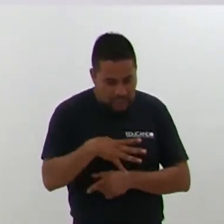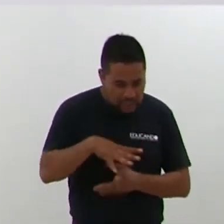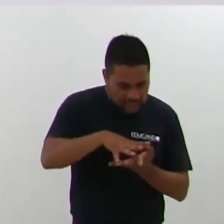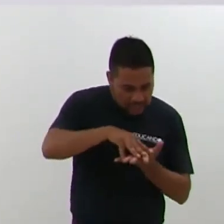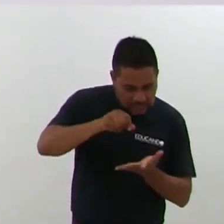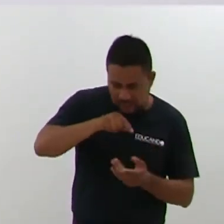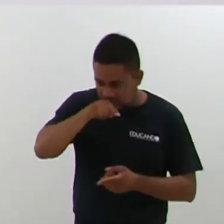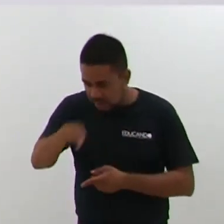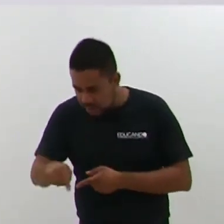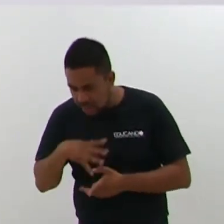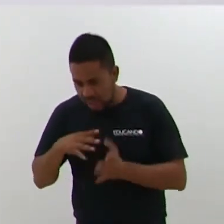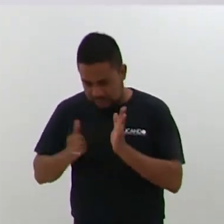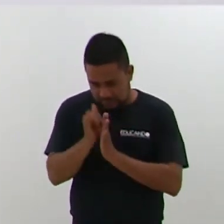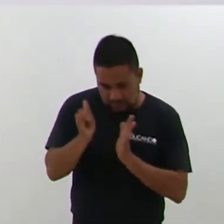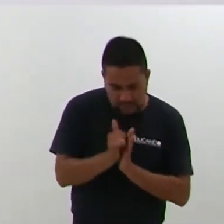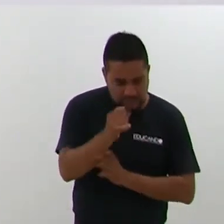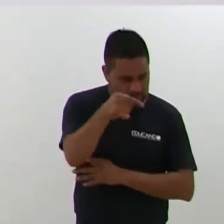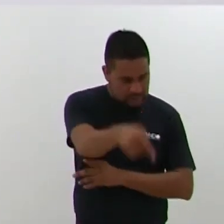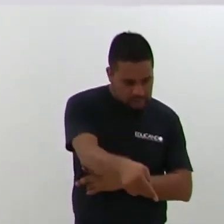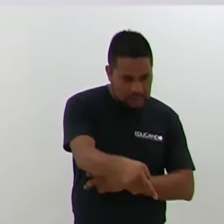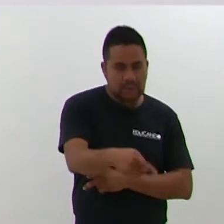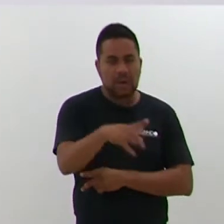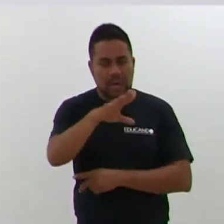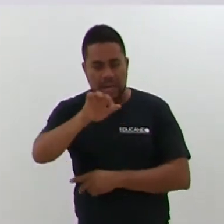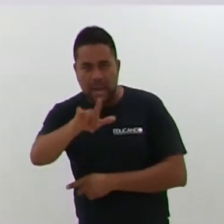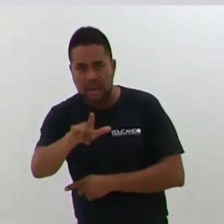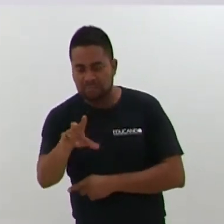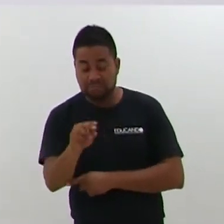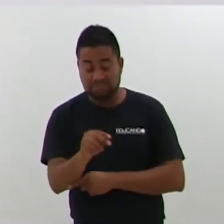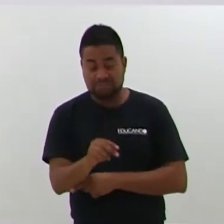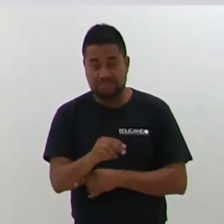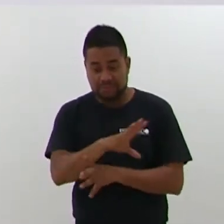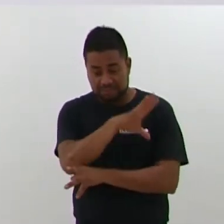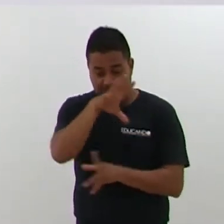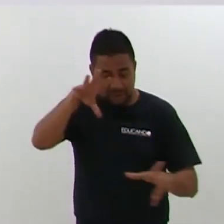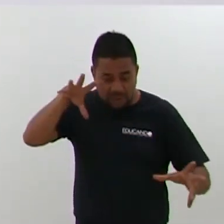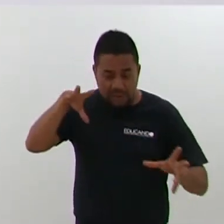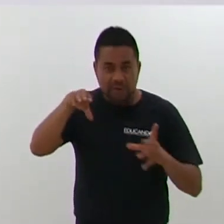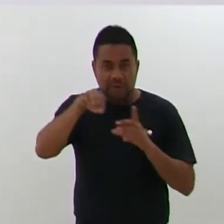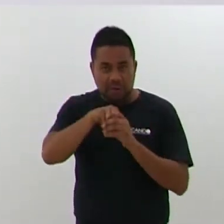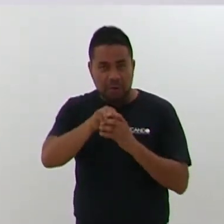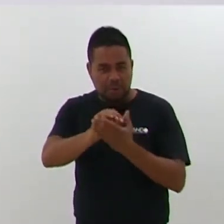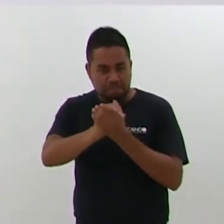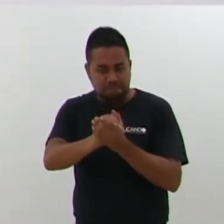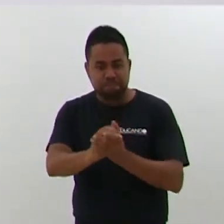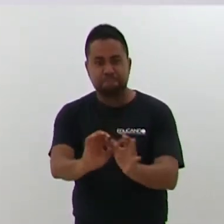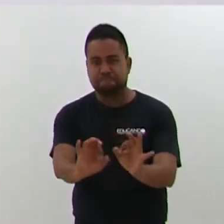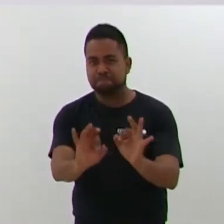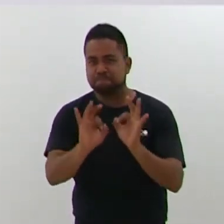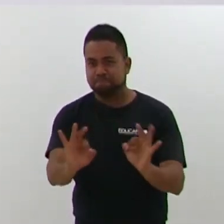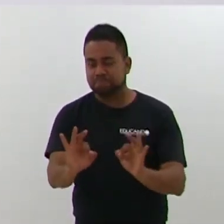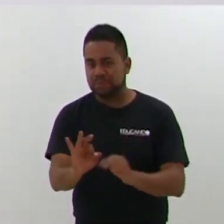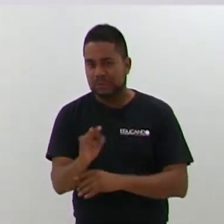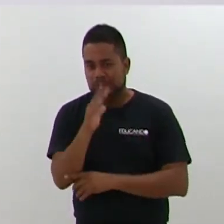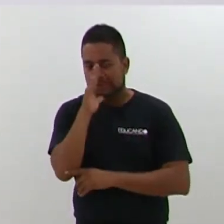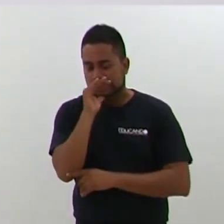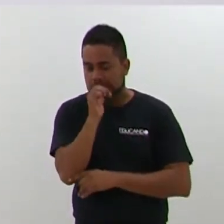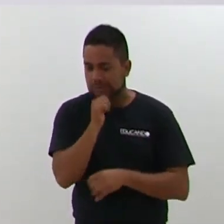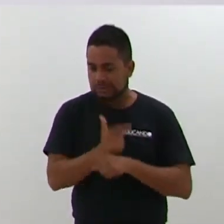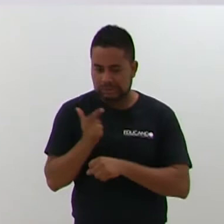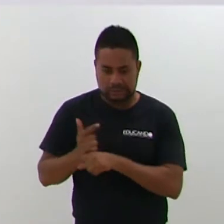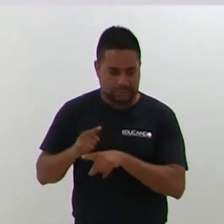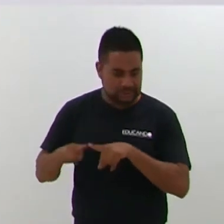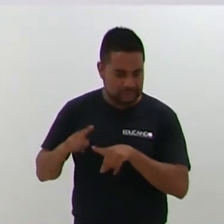arena, aquí está el cemento, aquí está la cal! No, se hace una mezcla homogénea que no se puede